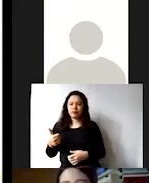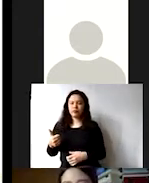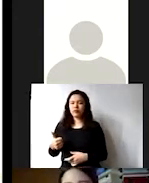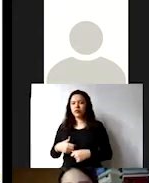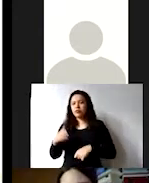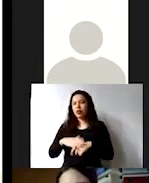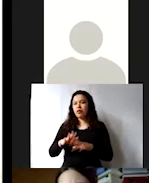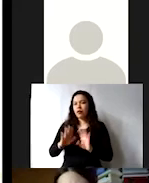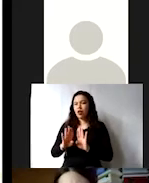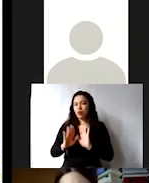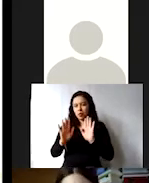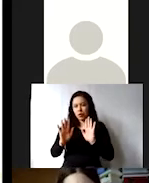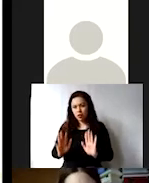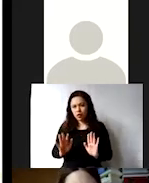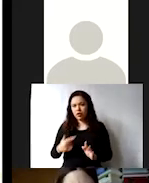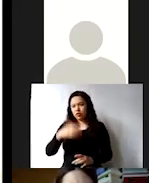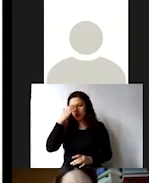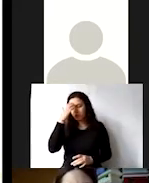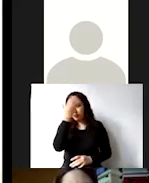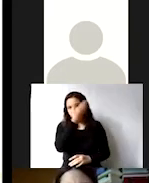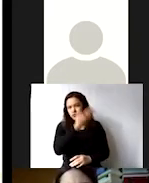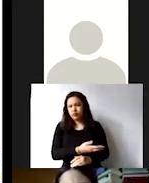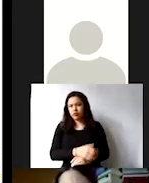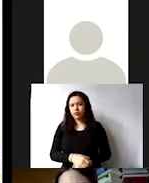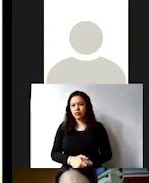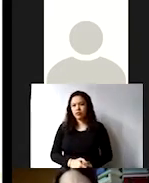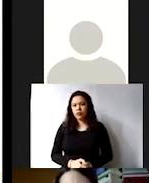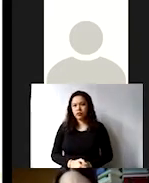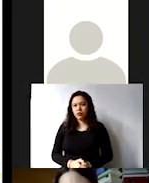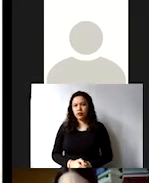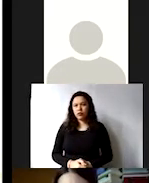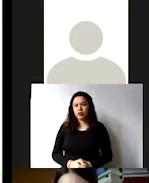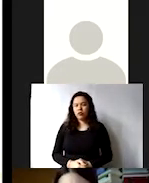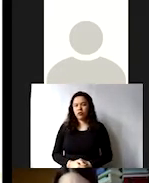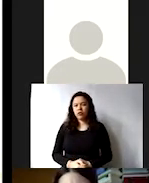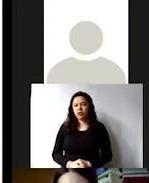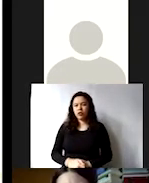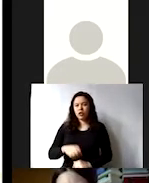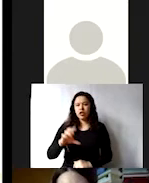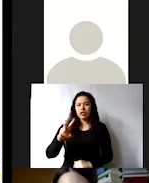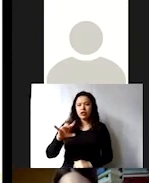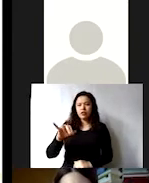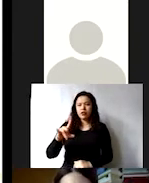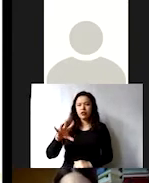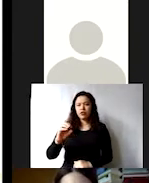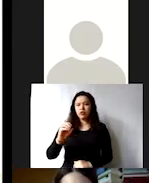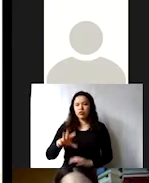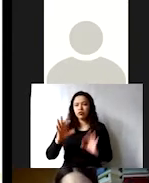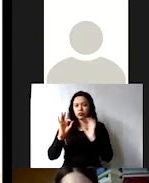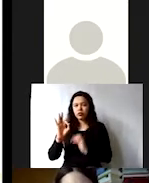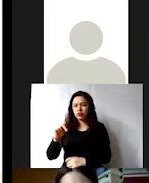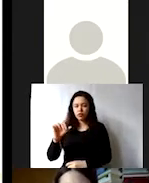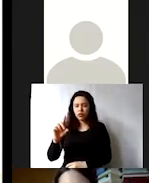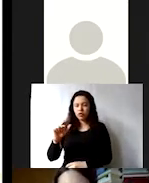más leves, no sé si conocían esta. Esta es del Fondo de Solidaridad del Cívicus. Este otorgó más o menos